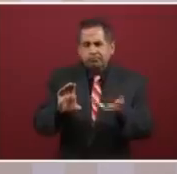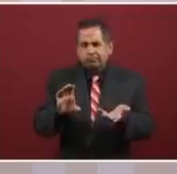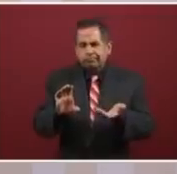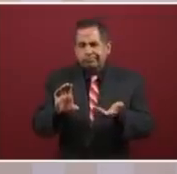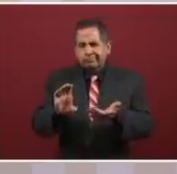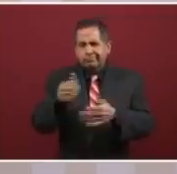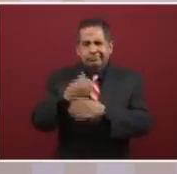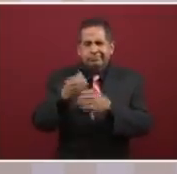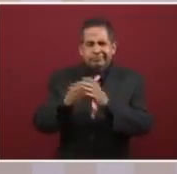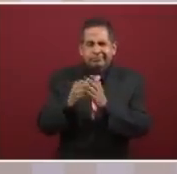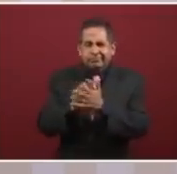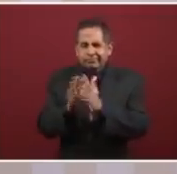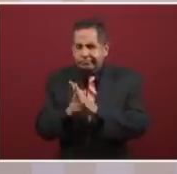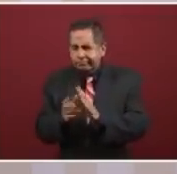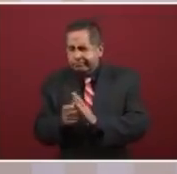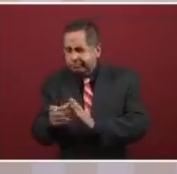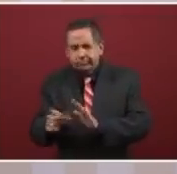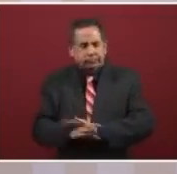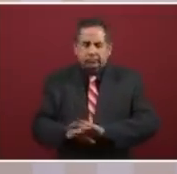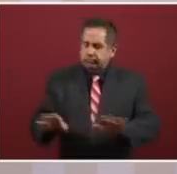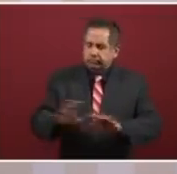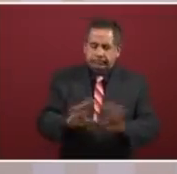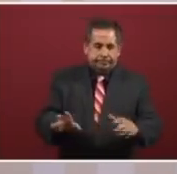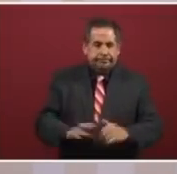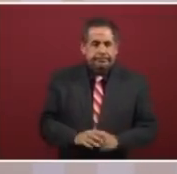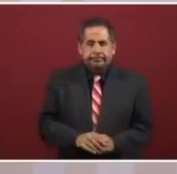otro tipo de